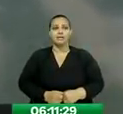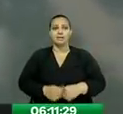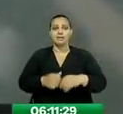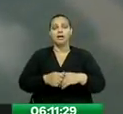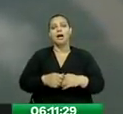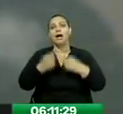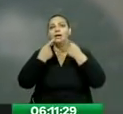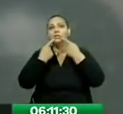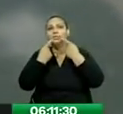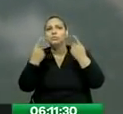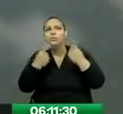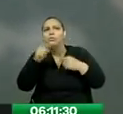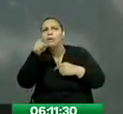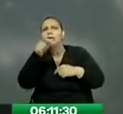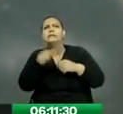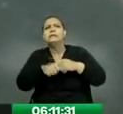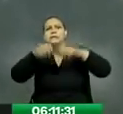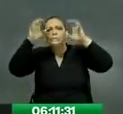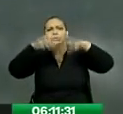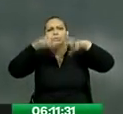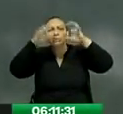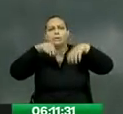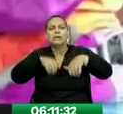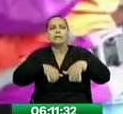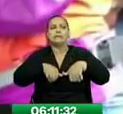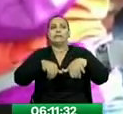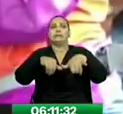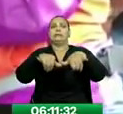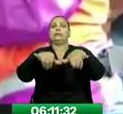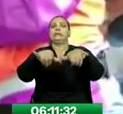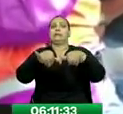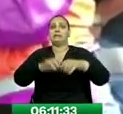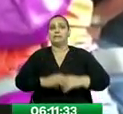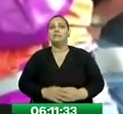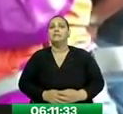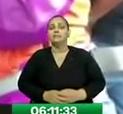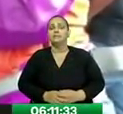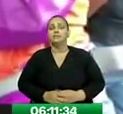frente a más inundaciones está activado. Informó Carmita Argotti.